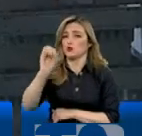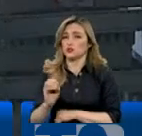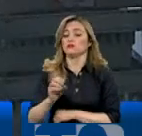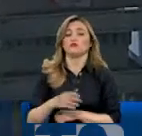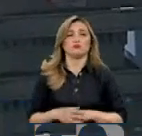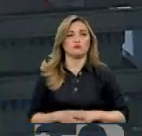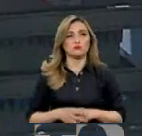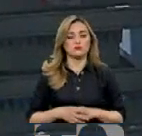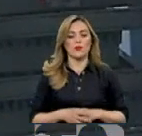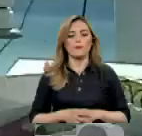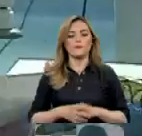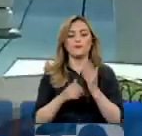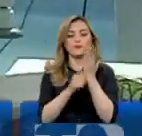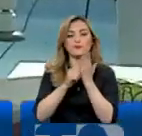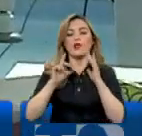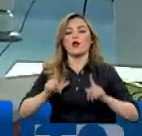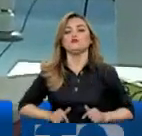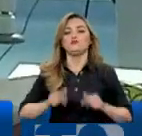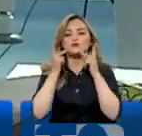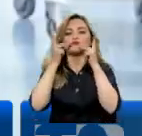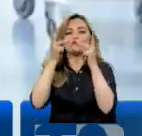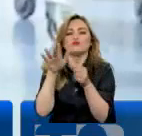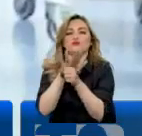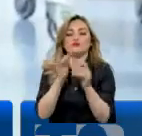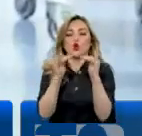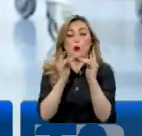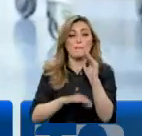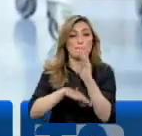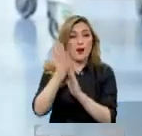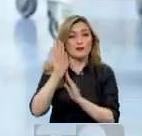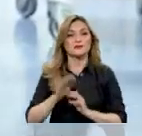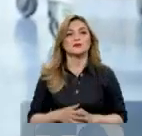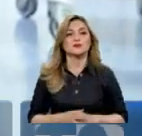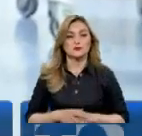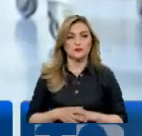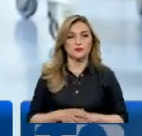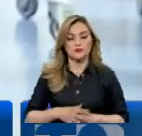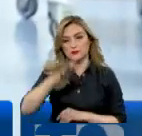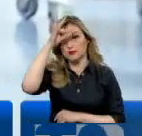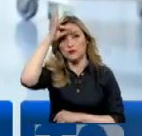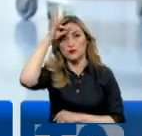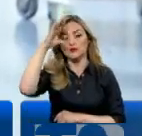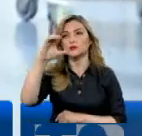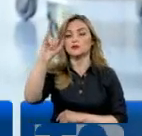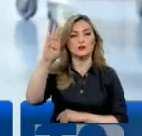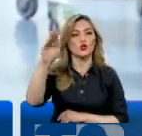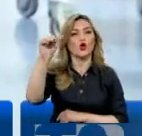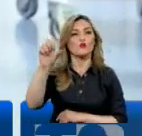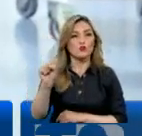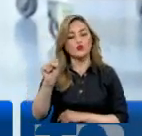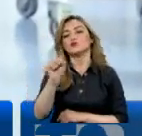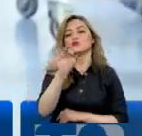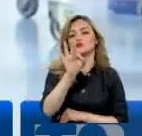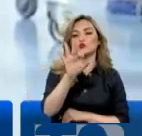UCI. Y en la red de salud pública el porcentaje de ocupación crece. En la unidad de cuidados intensivos del Hospital Los Ceibos actualmente